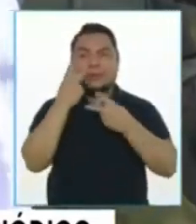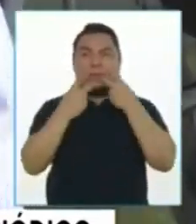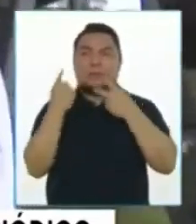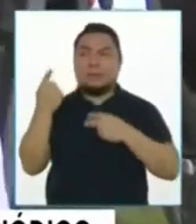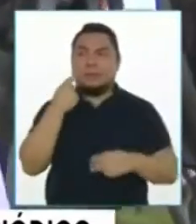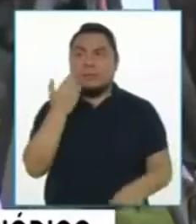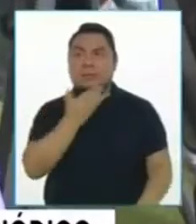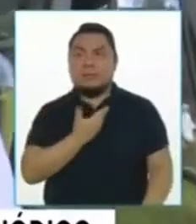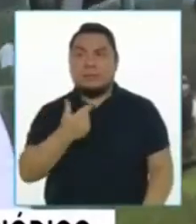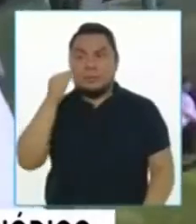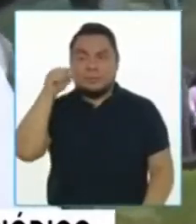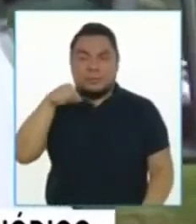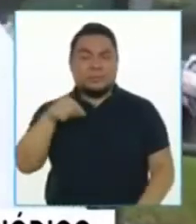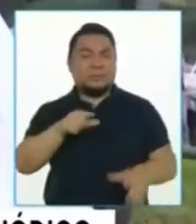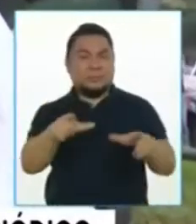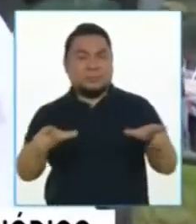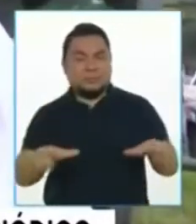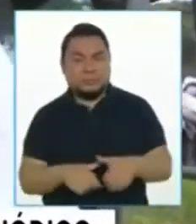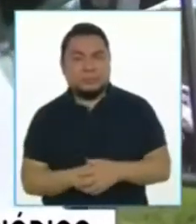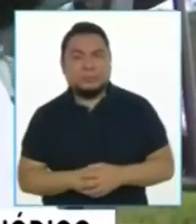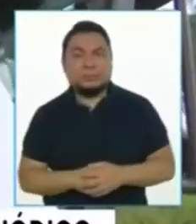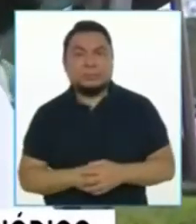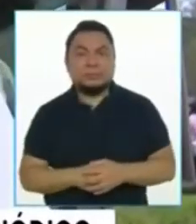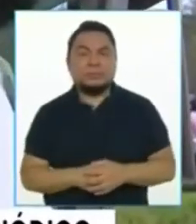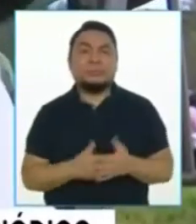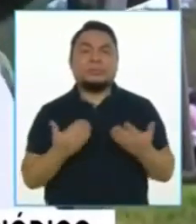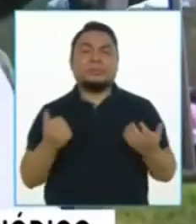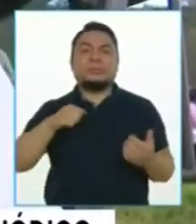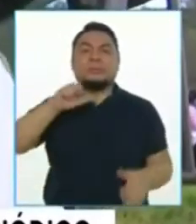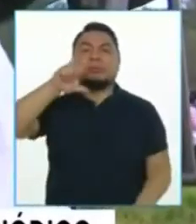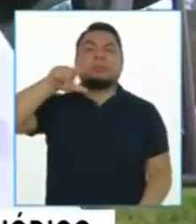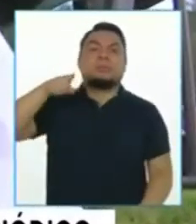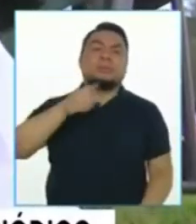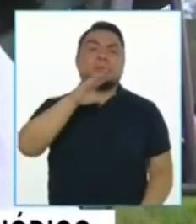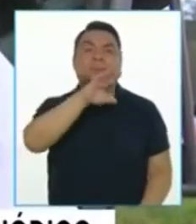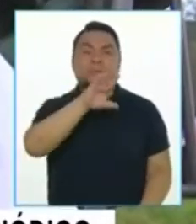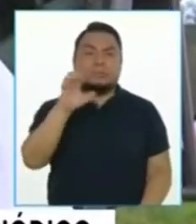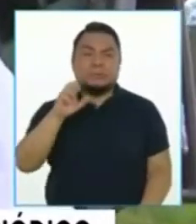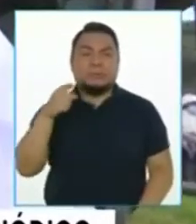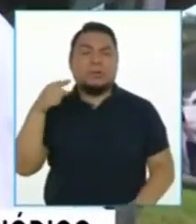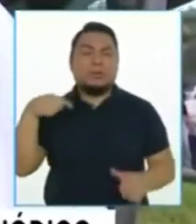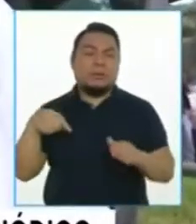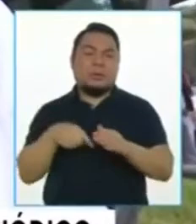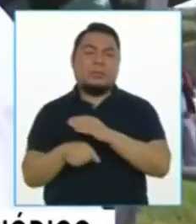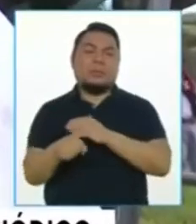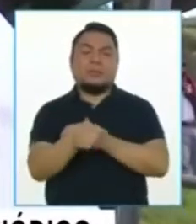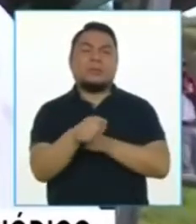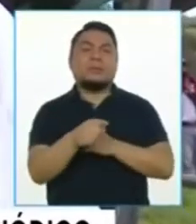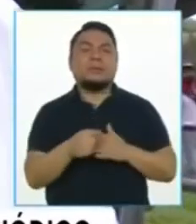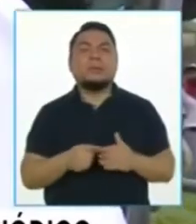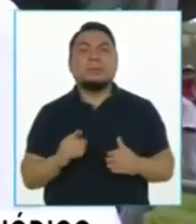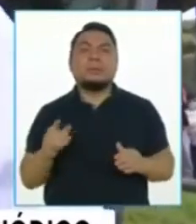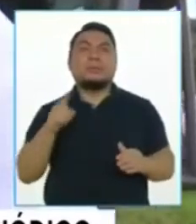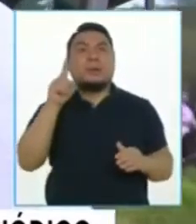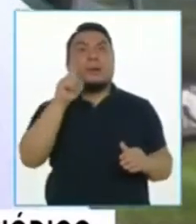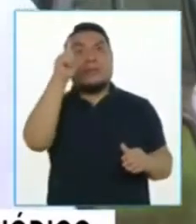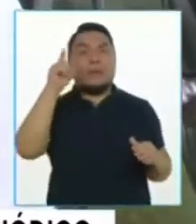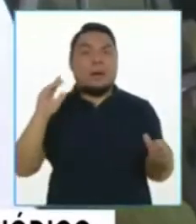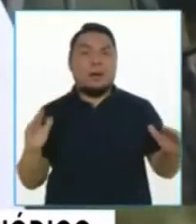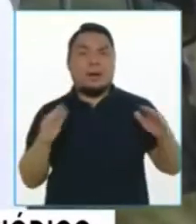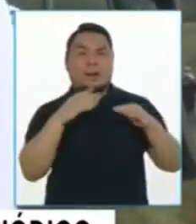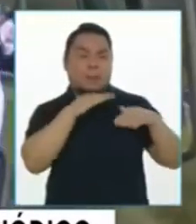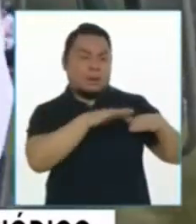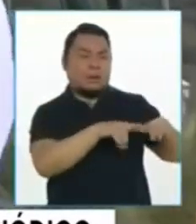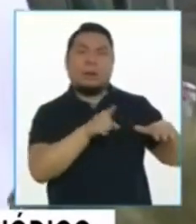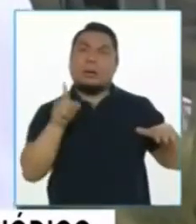jefe de Estado a esta zona, 3.500 metros sobre el nivel del mar, en la región Huánuco,